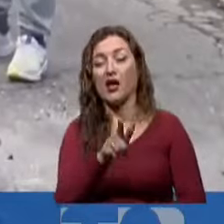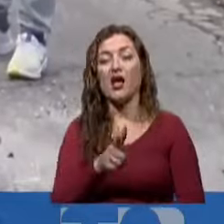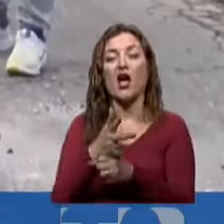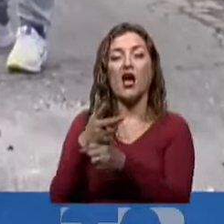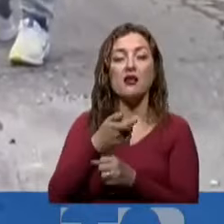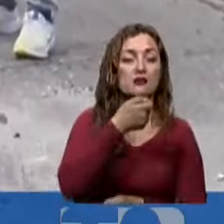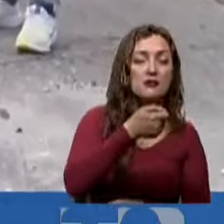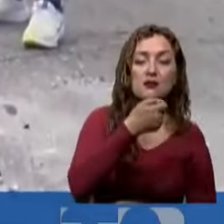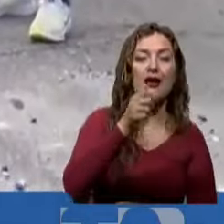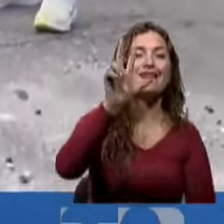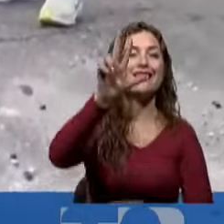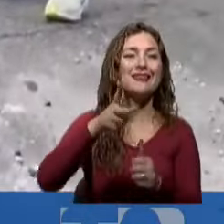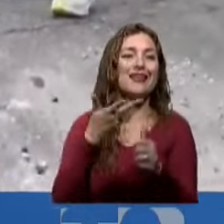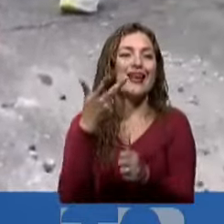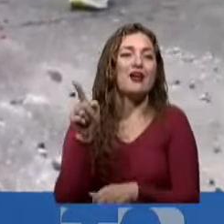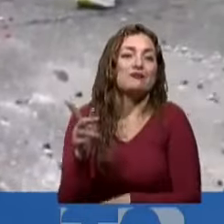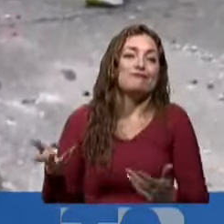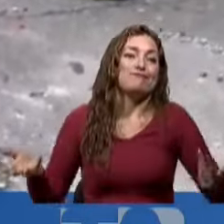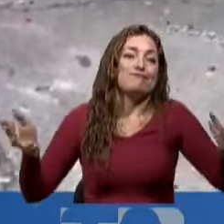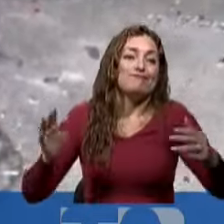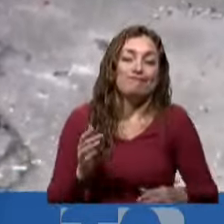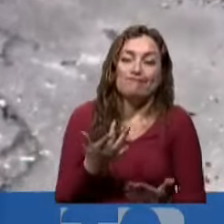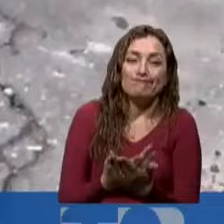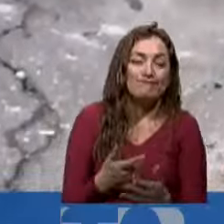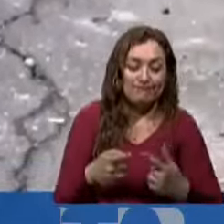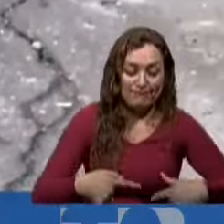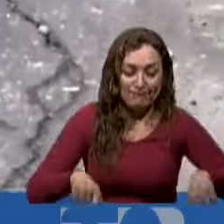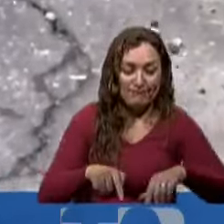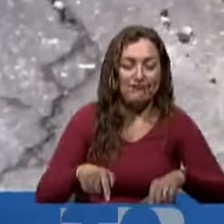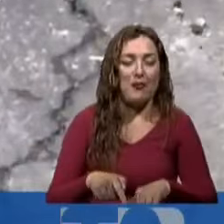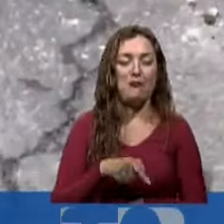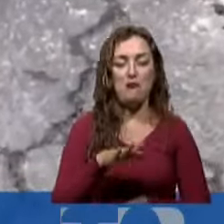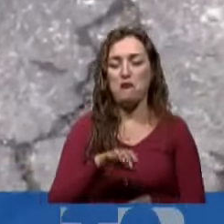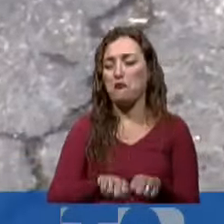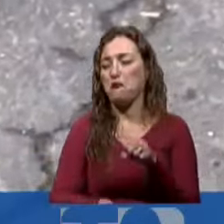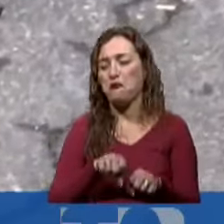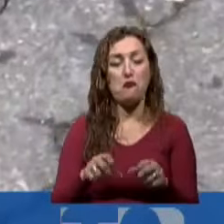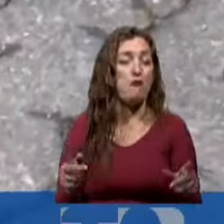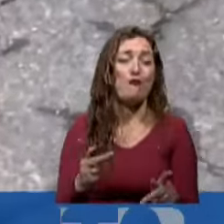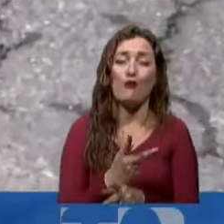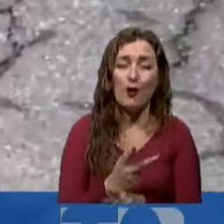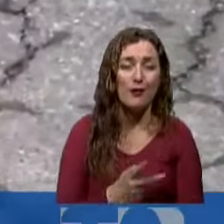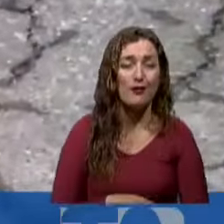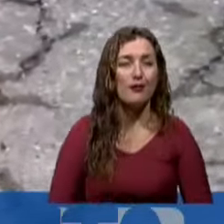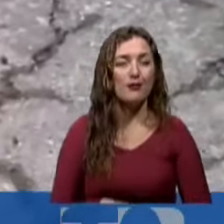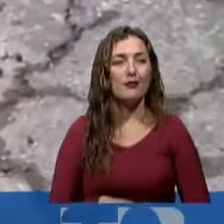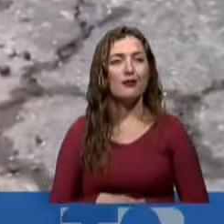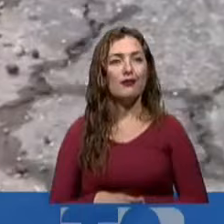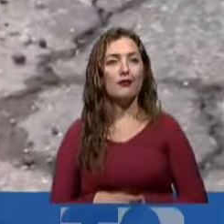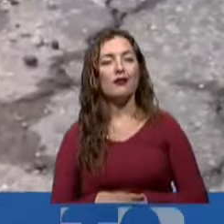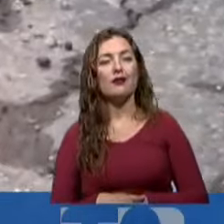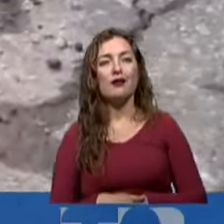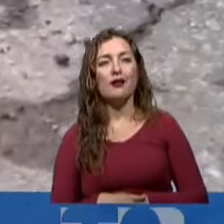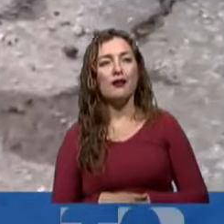como les mencionamos, salimos desde este punto y podemos observar que las calles se encuentran en pésimo estado. Estamos ubicados en la